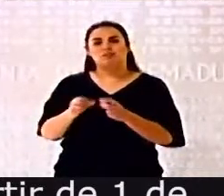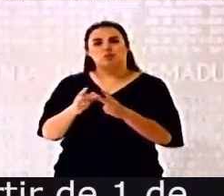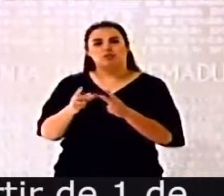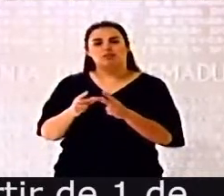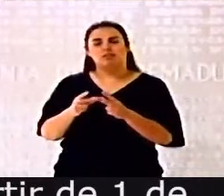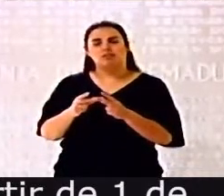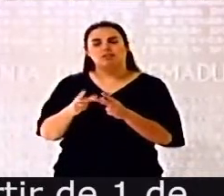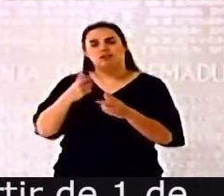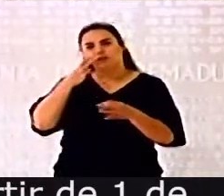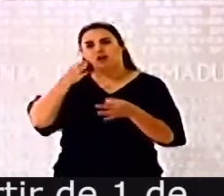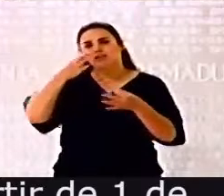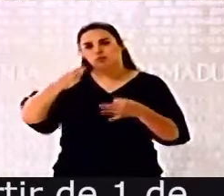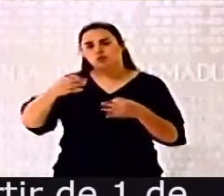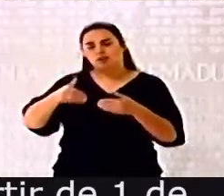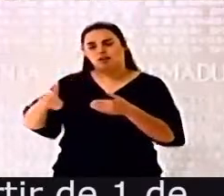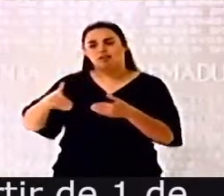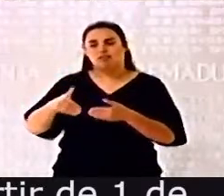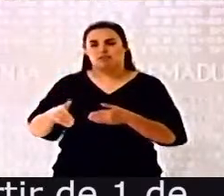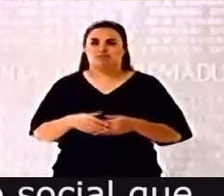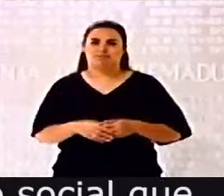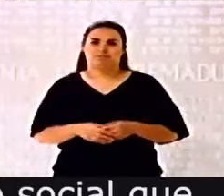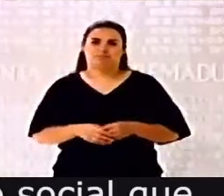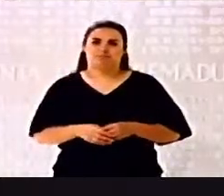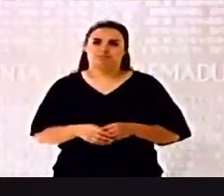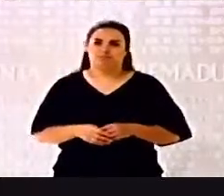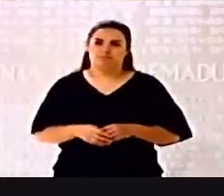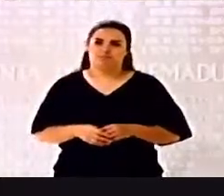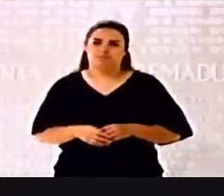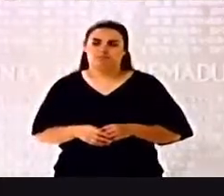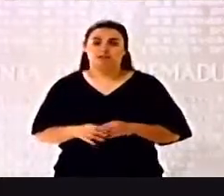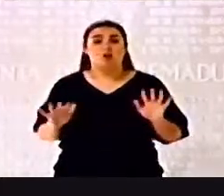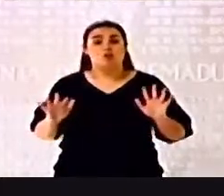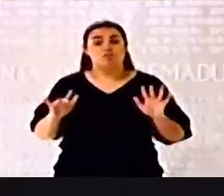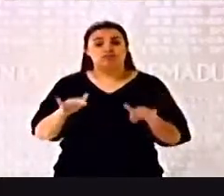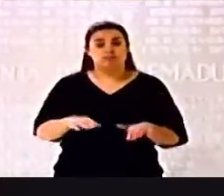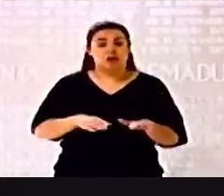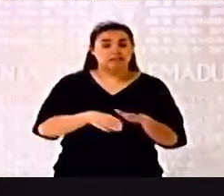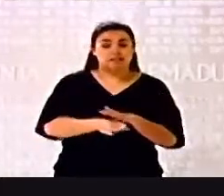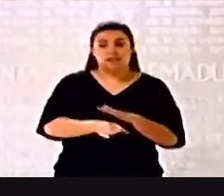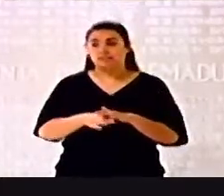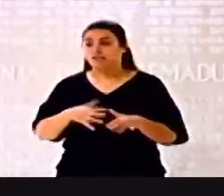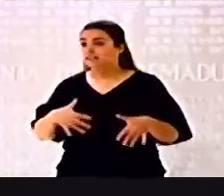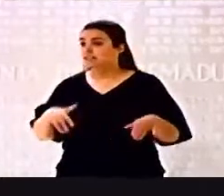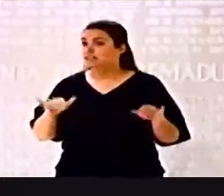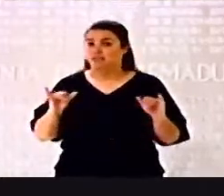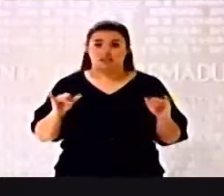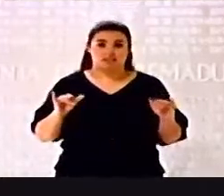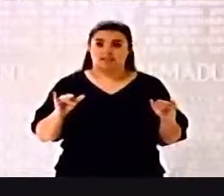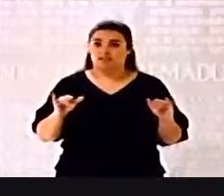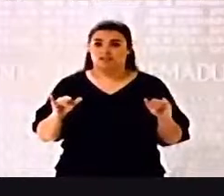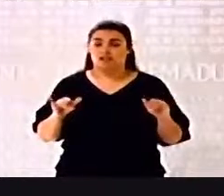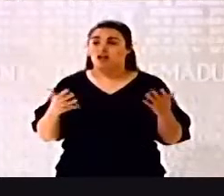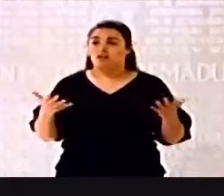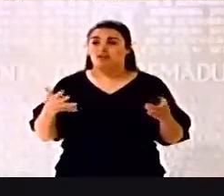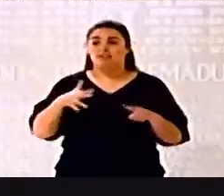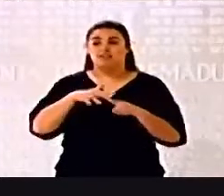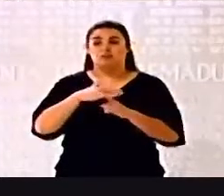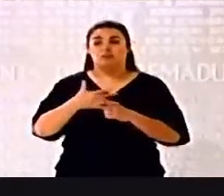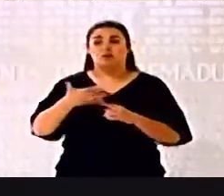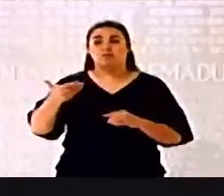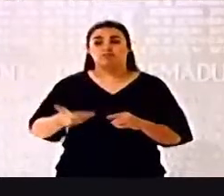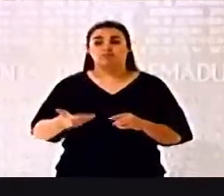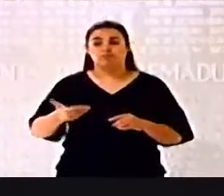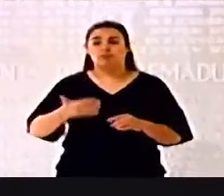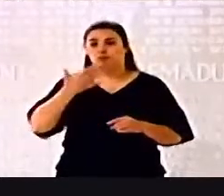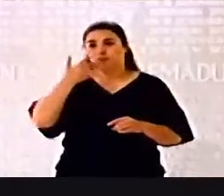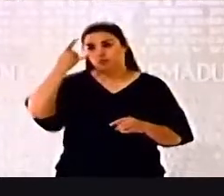decía. No podrá haber aglomeraciones ni al entrar ni al salir. Y un momento cumbre es cuando un